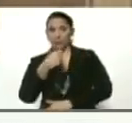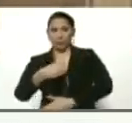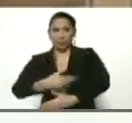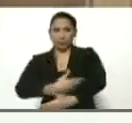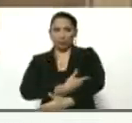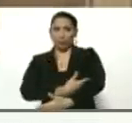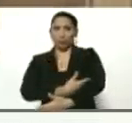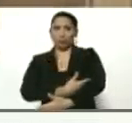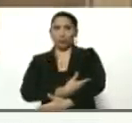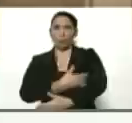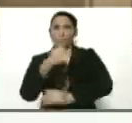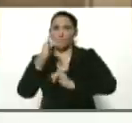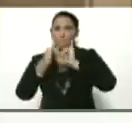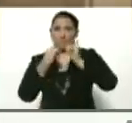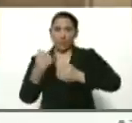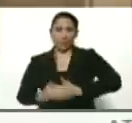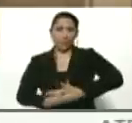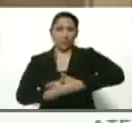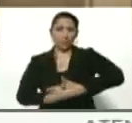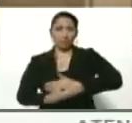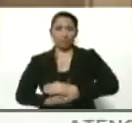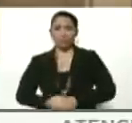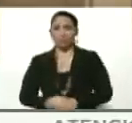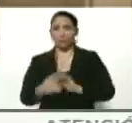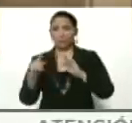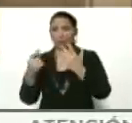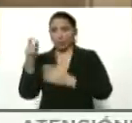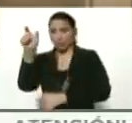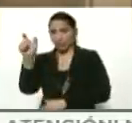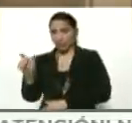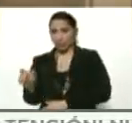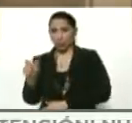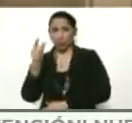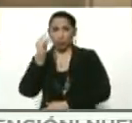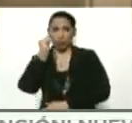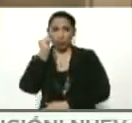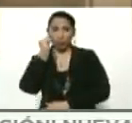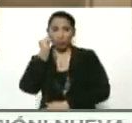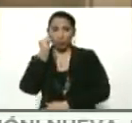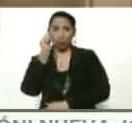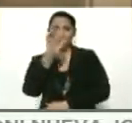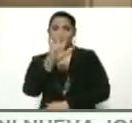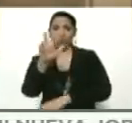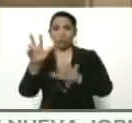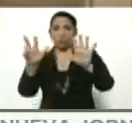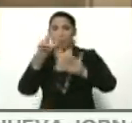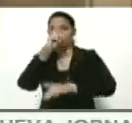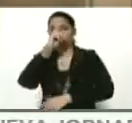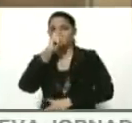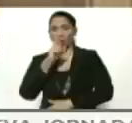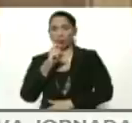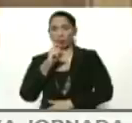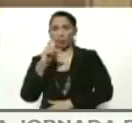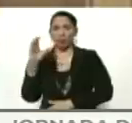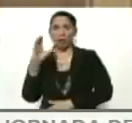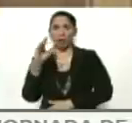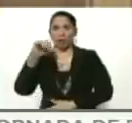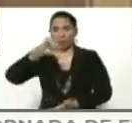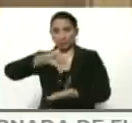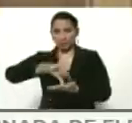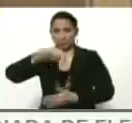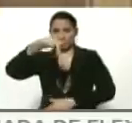tratamiento respectivo. El sexto caso es una mujer de 58 años del Distrito